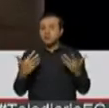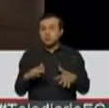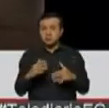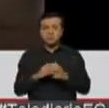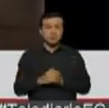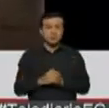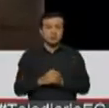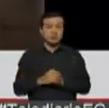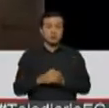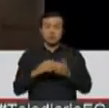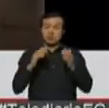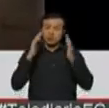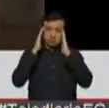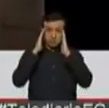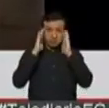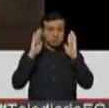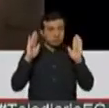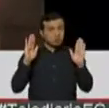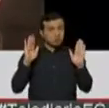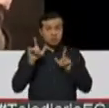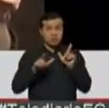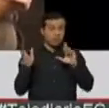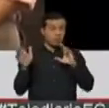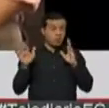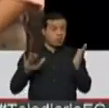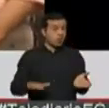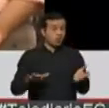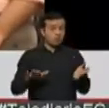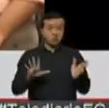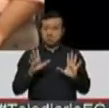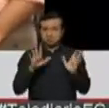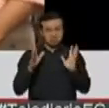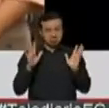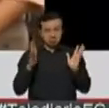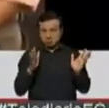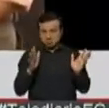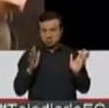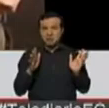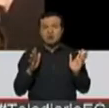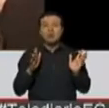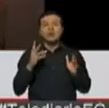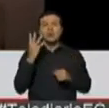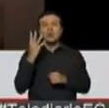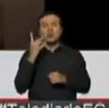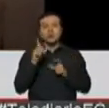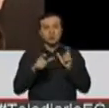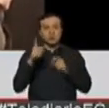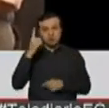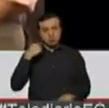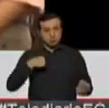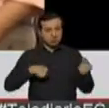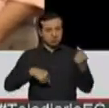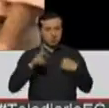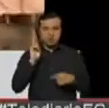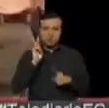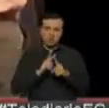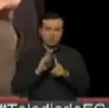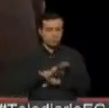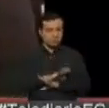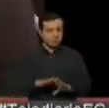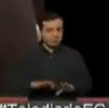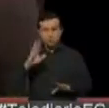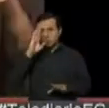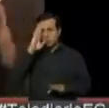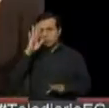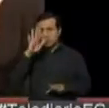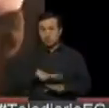No tenemos verificado ninguna persona fallecida en los incidentes de este fin de semana. Tenemos 4 personas heridas, es lo que le puedo confirmar, y la